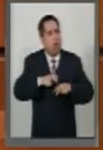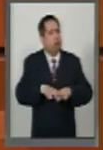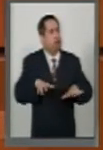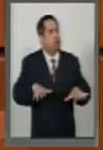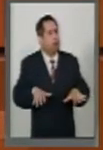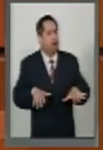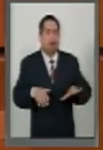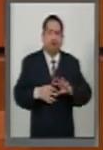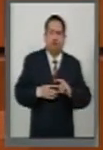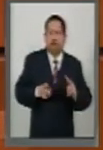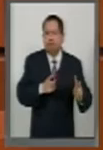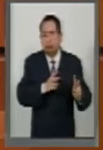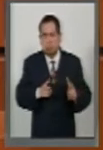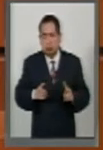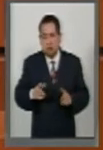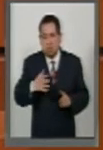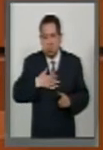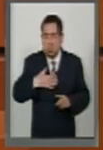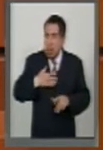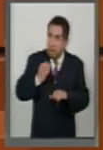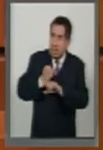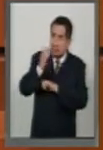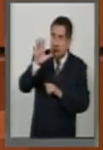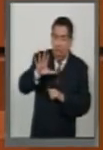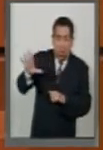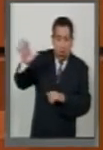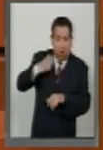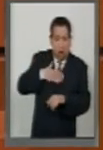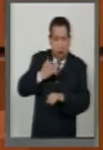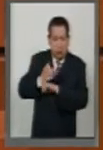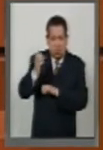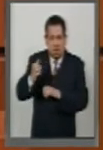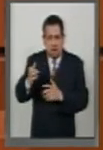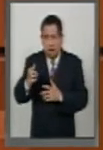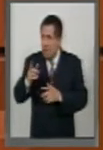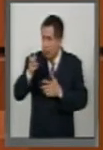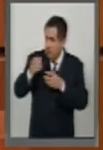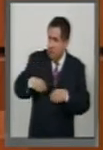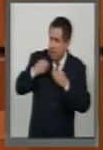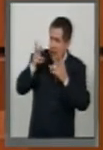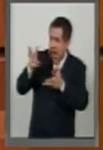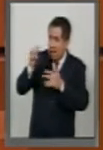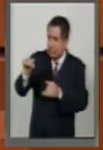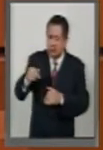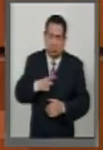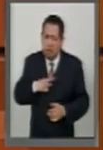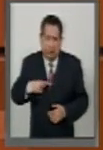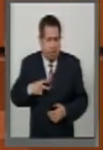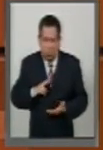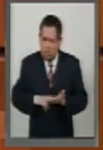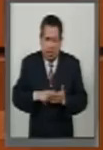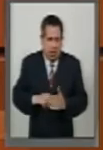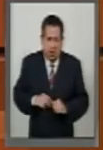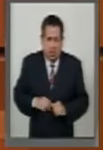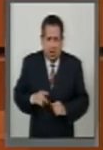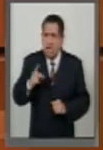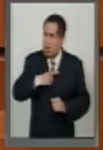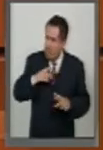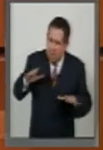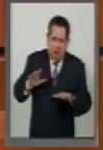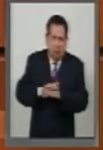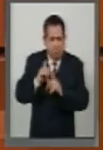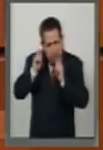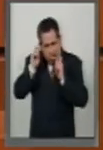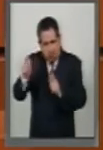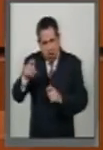sentada porque tengo un estado que no merece vivir como está viviendo. Merece que